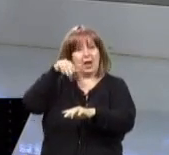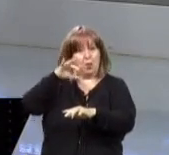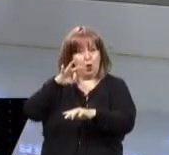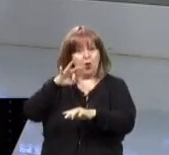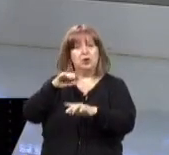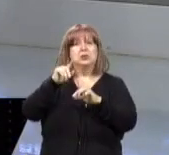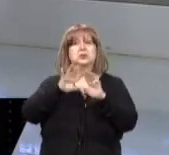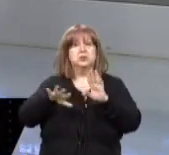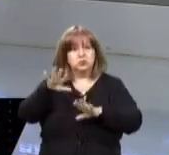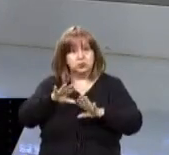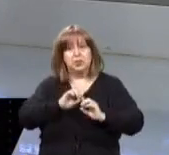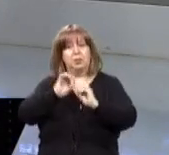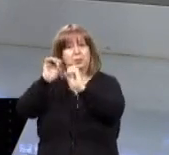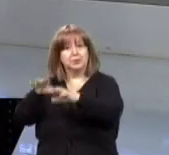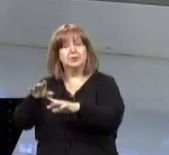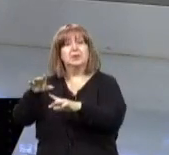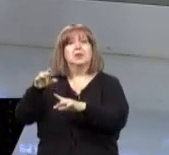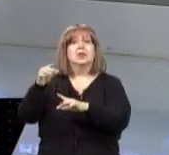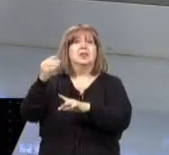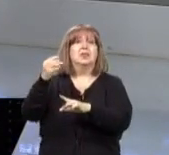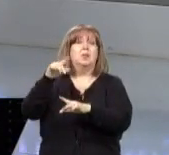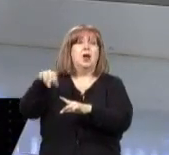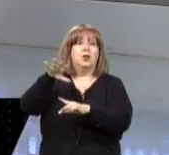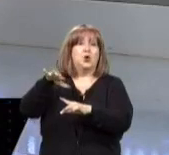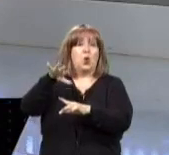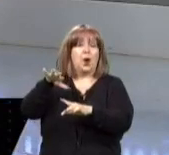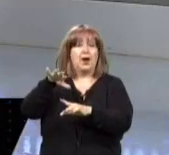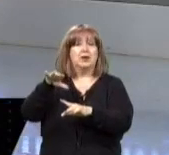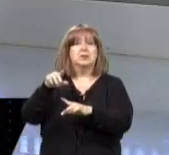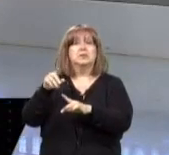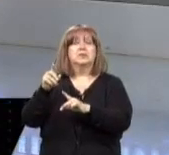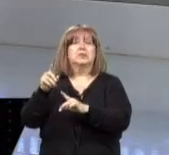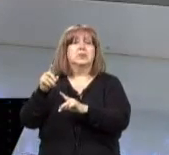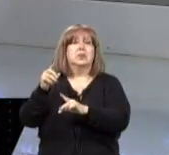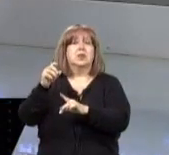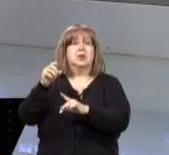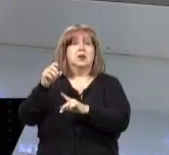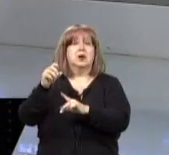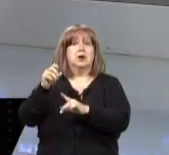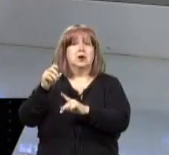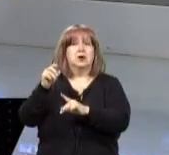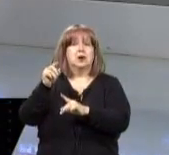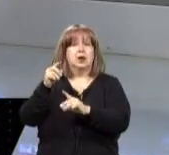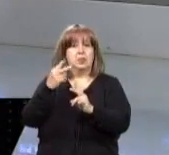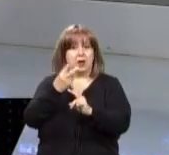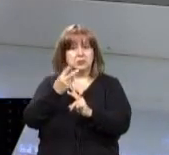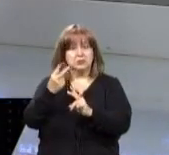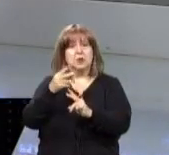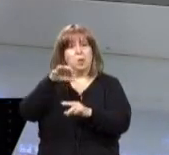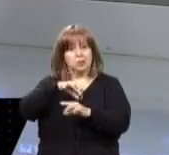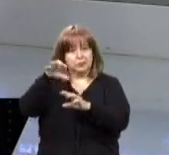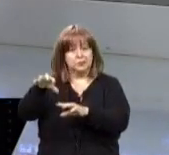zona de, o mejor dicho, a ese centro llamado El Banco, que es en La Matanza. A los dos los vieron por última vez en esos dos centros